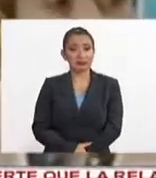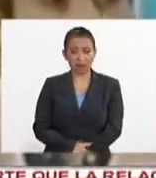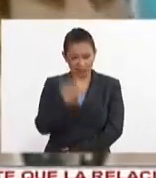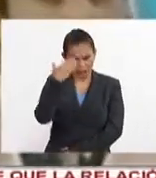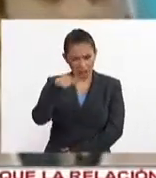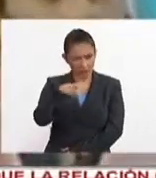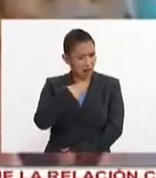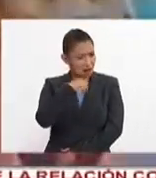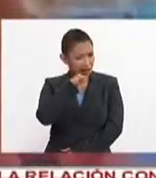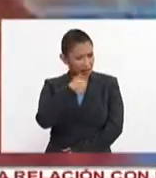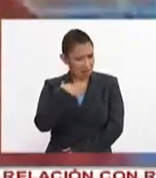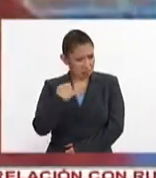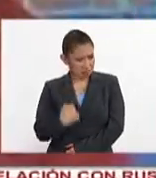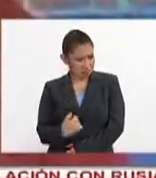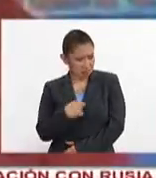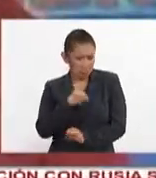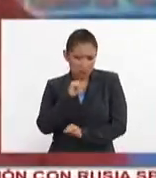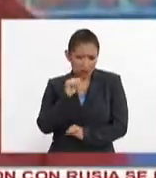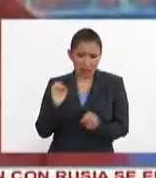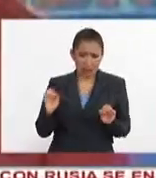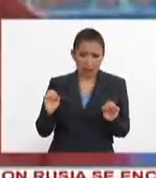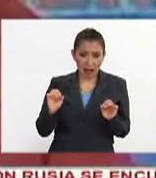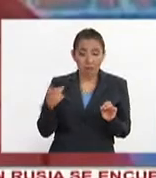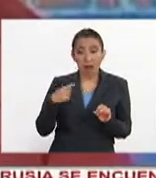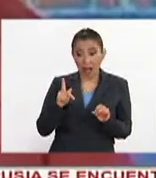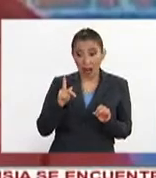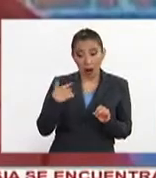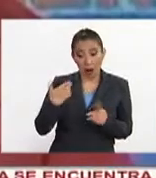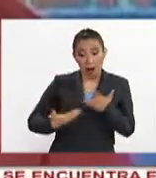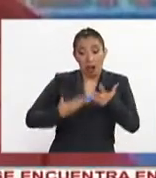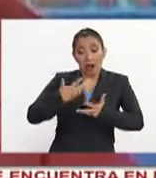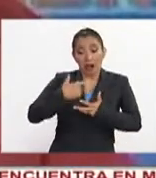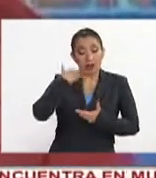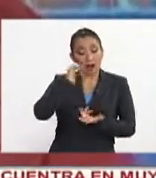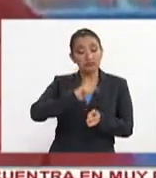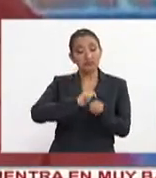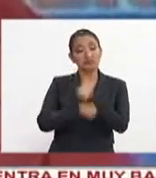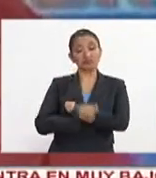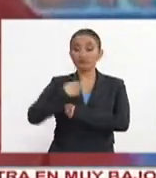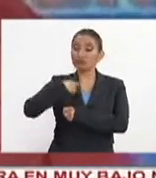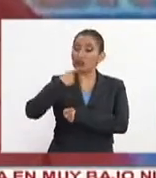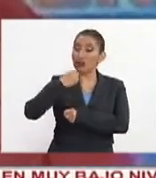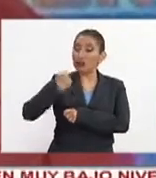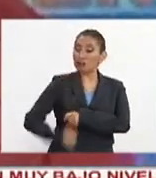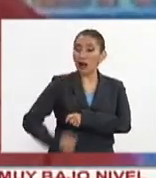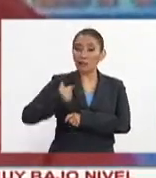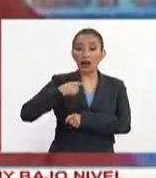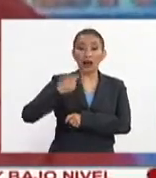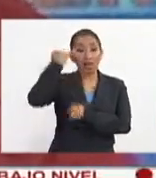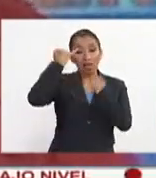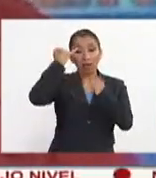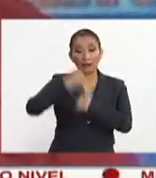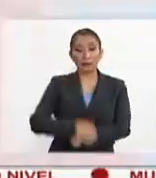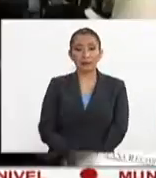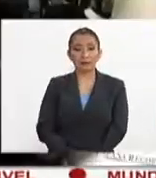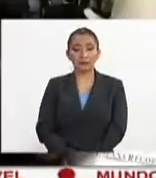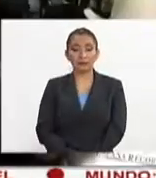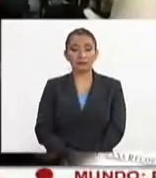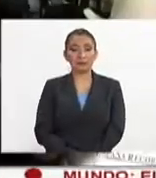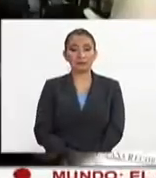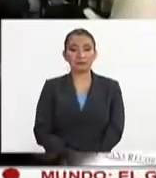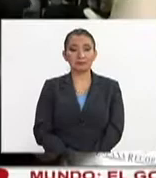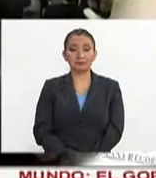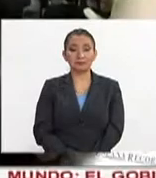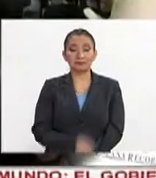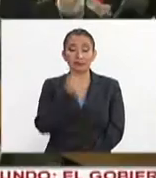Ustedes saben, yo no tengo nada de dictador, pero a veces provoca convertirse en un dictador frente a los especuladores.